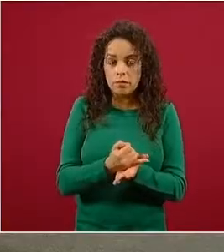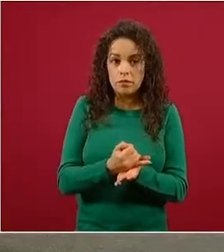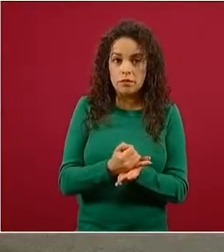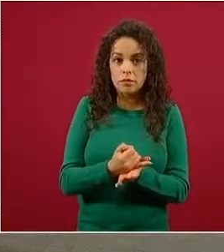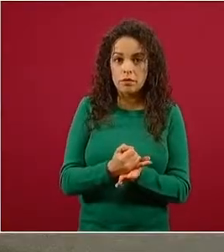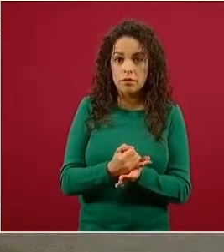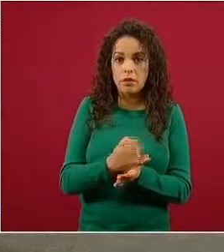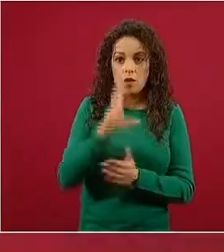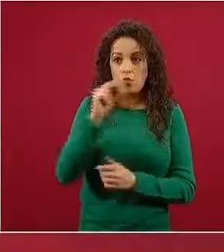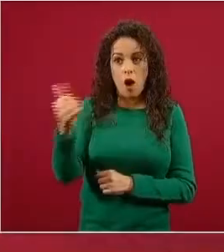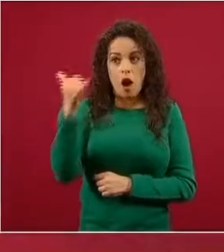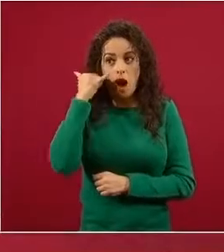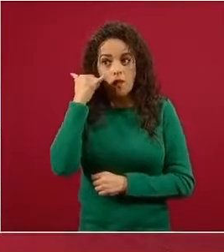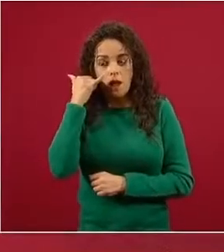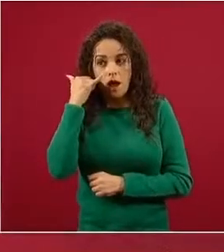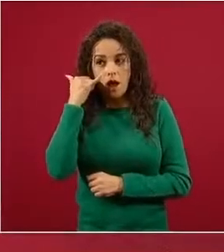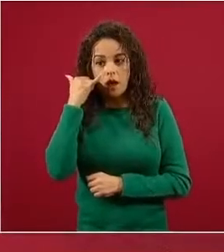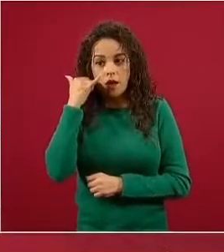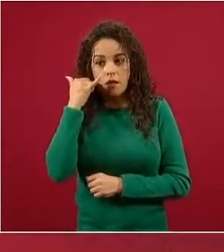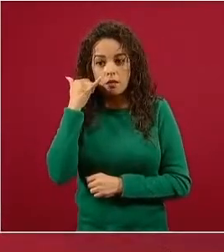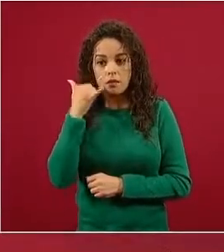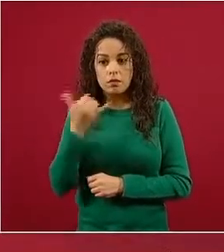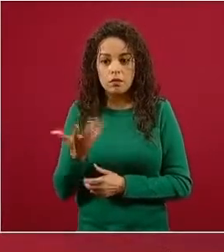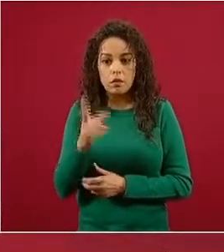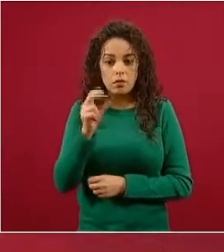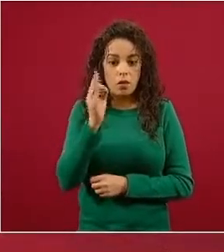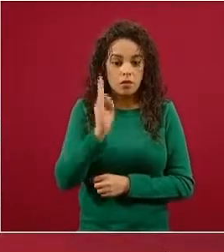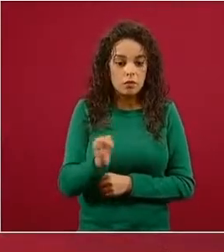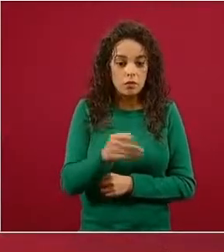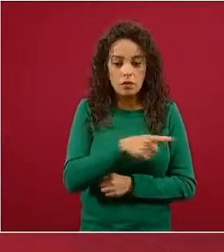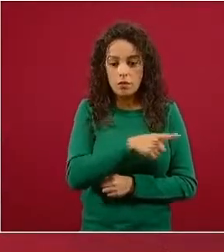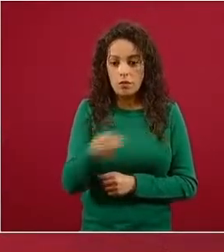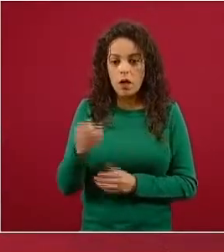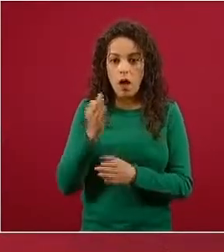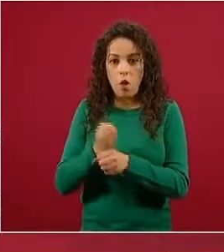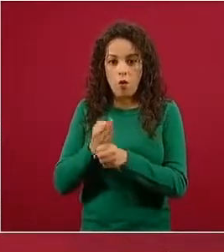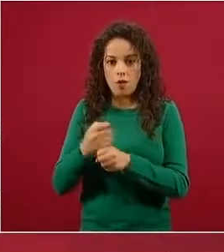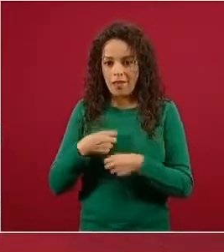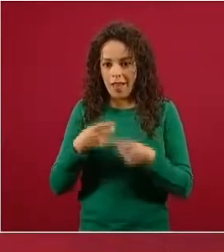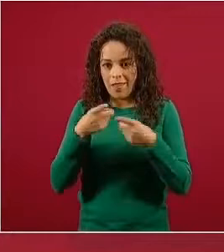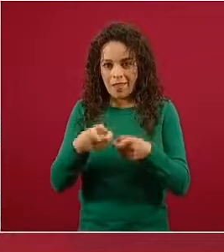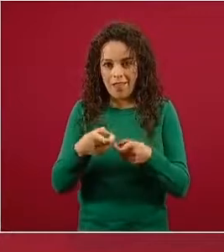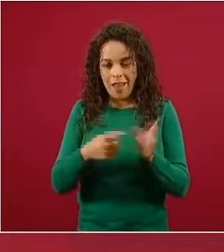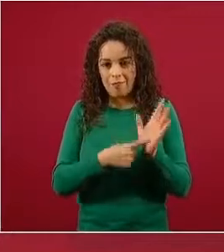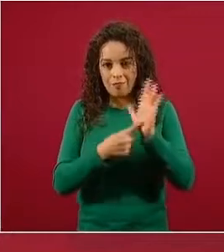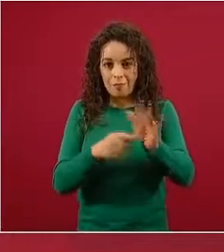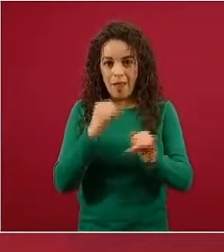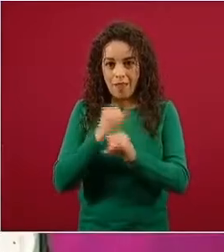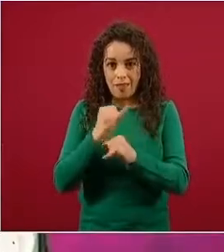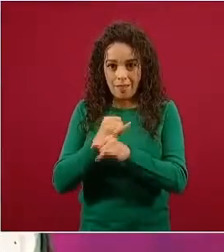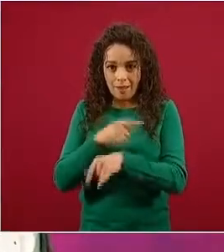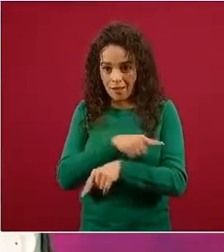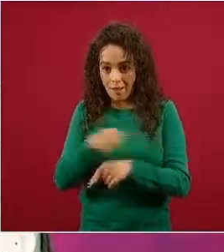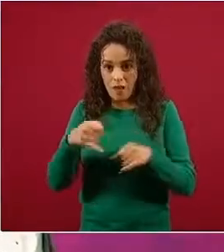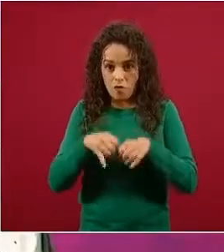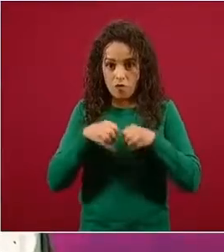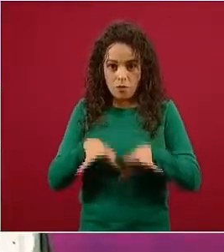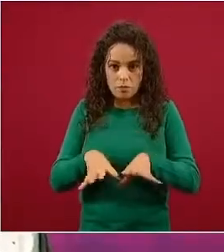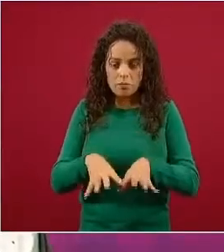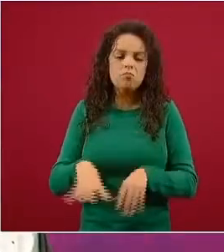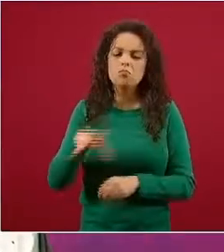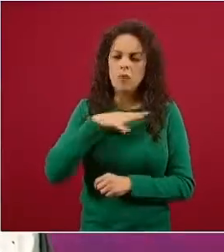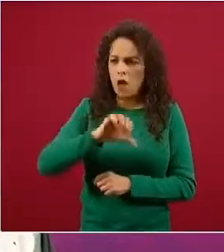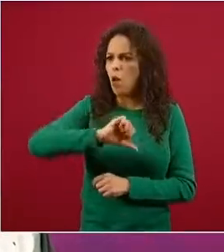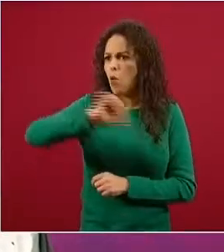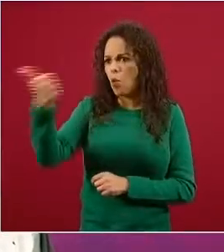puede dar en ese momento una atención en crisis, una atención de primera ayuda psicológica, una atención en crisis en ese momento. Si no, si tiene